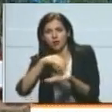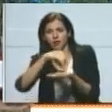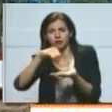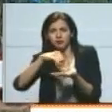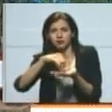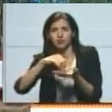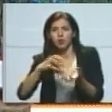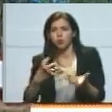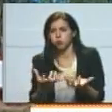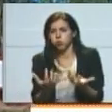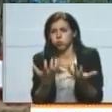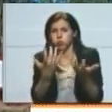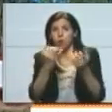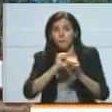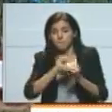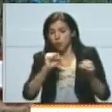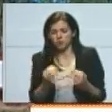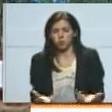Deflagración.